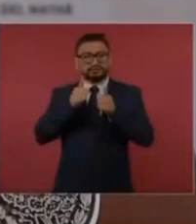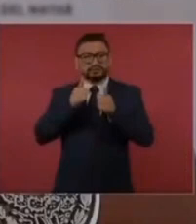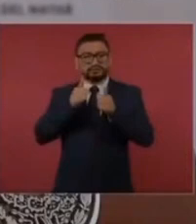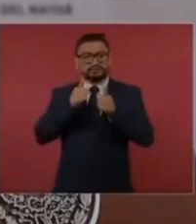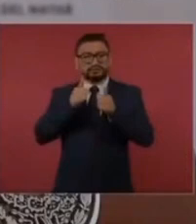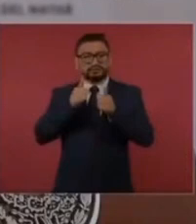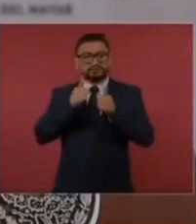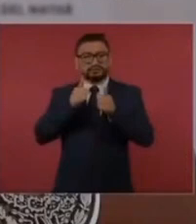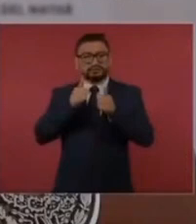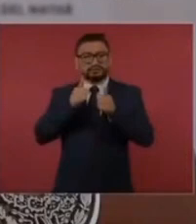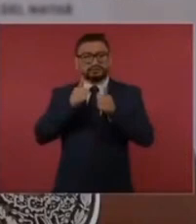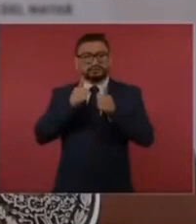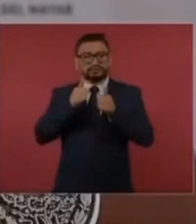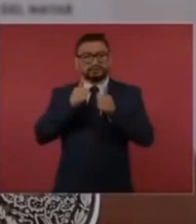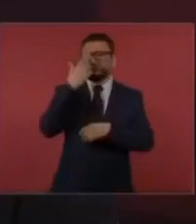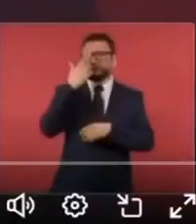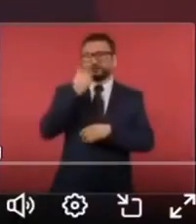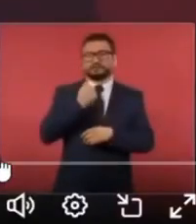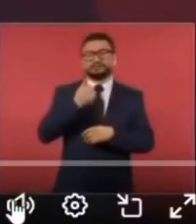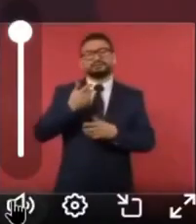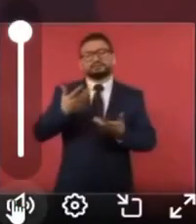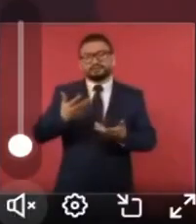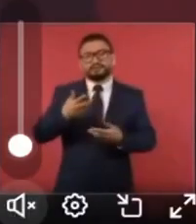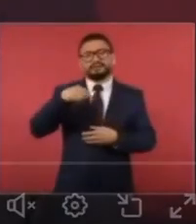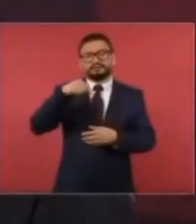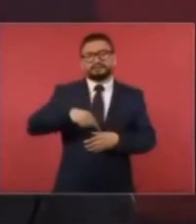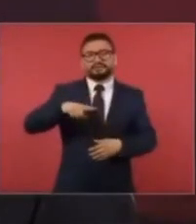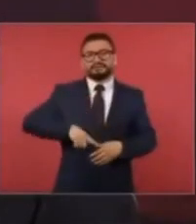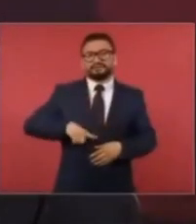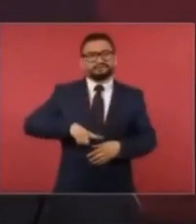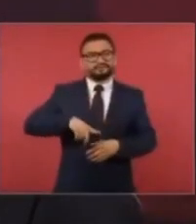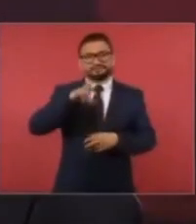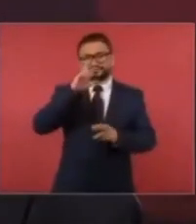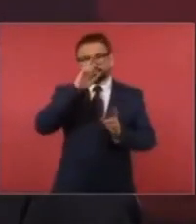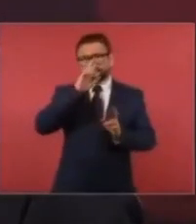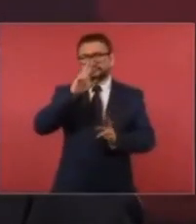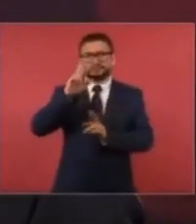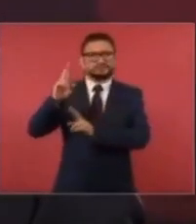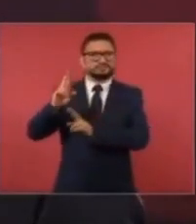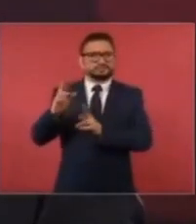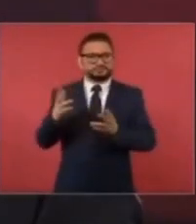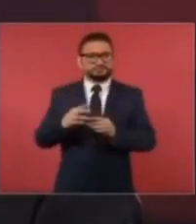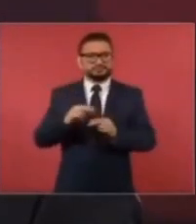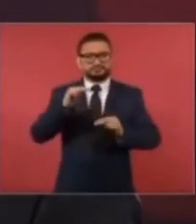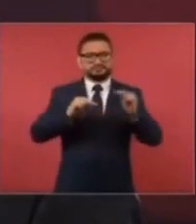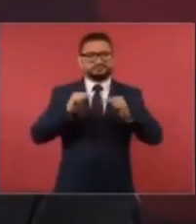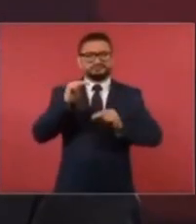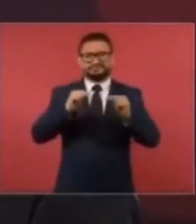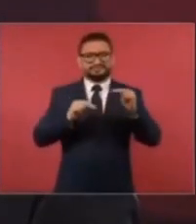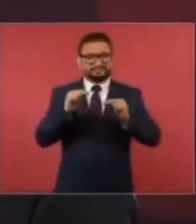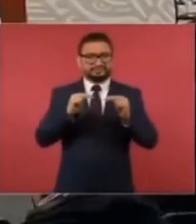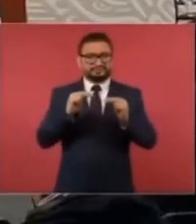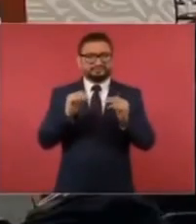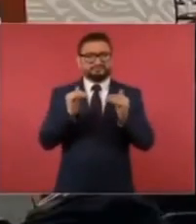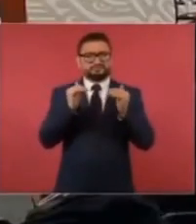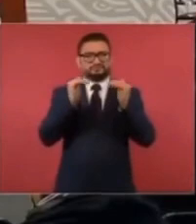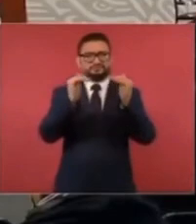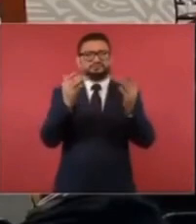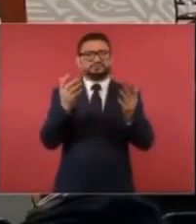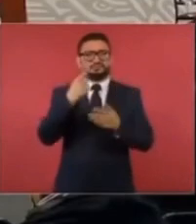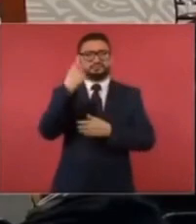a lored que está lored ahí en medio Bueno pues es una cosa vitorio pero que